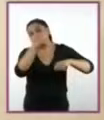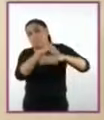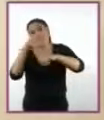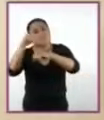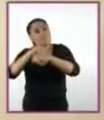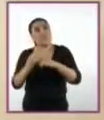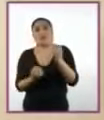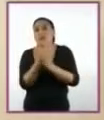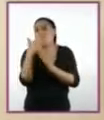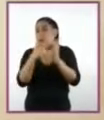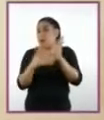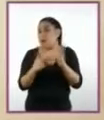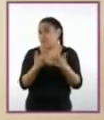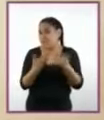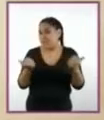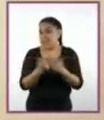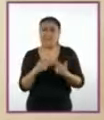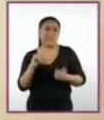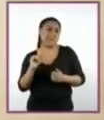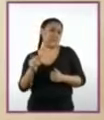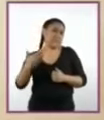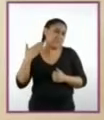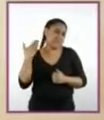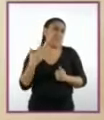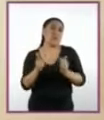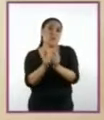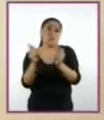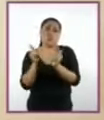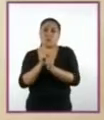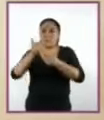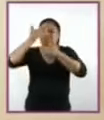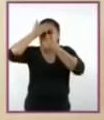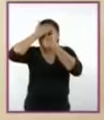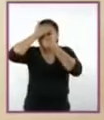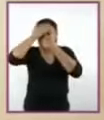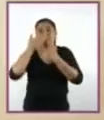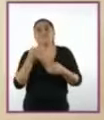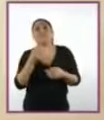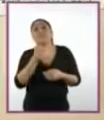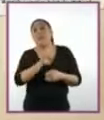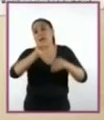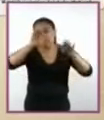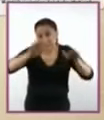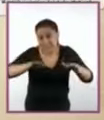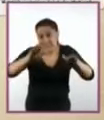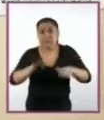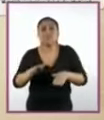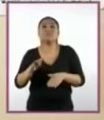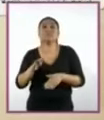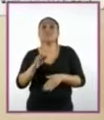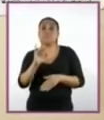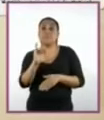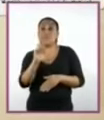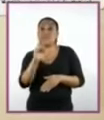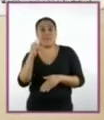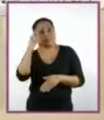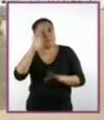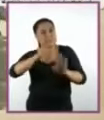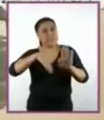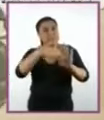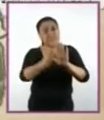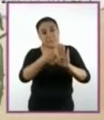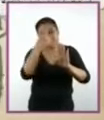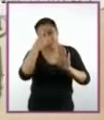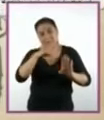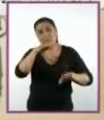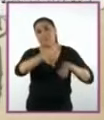establecido nuevos protocolos. Recientemente, el grupo terrorista Estado Islámico utilizó hiperita en un intento